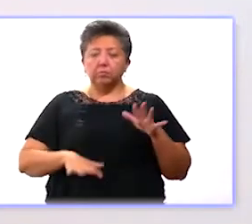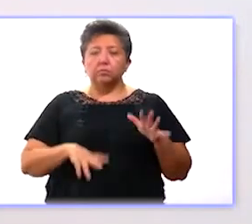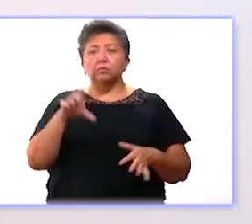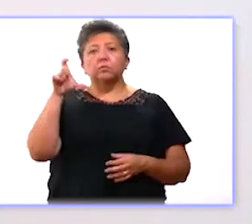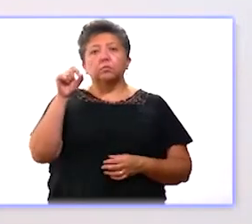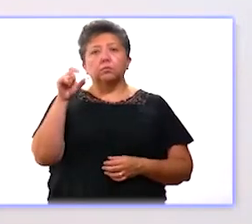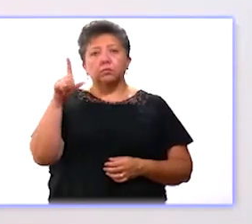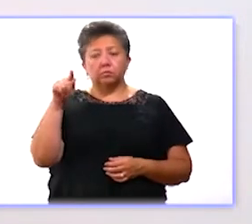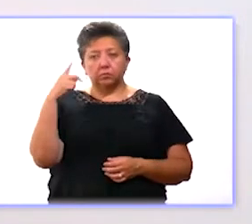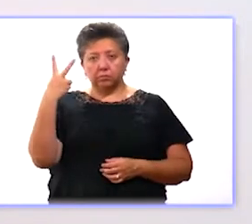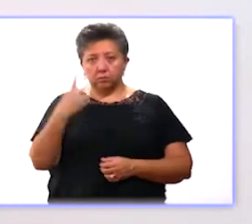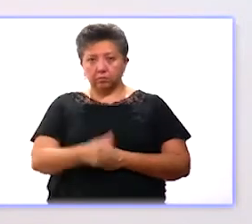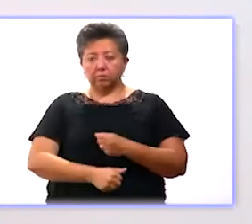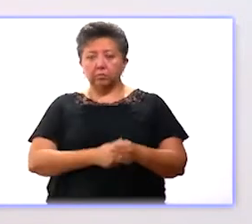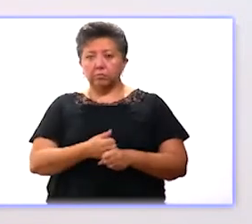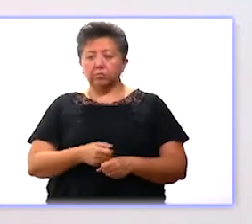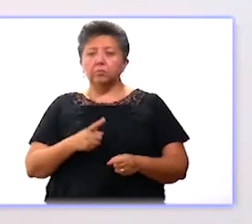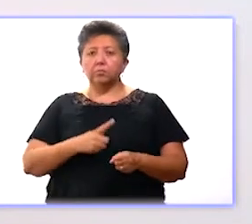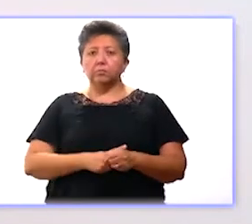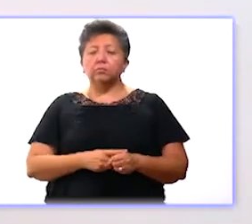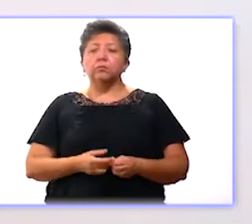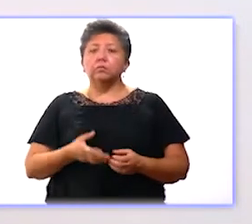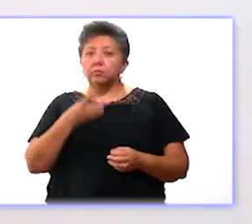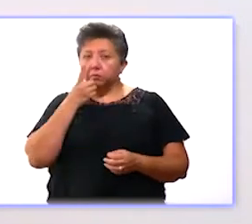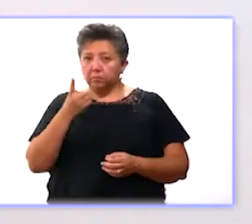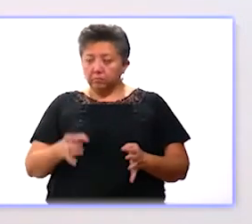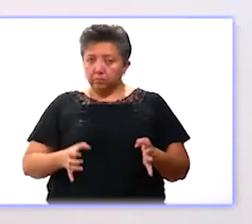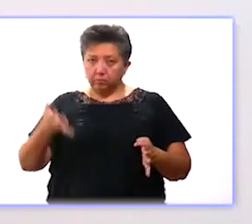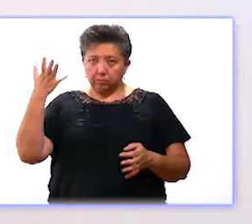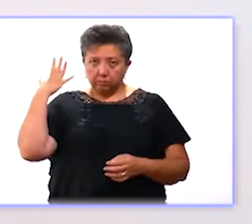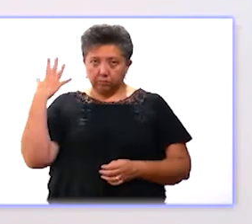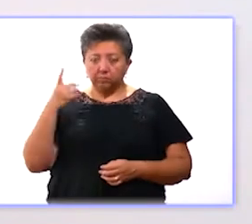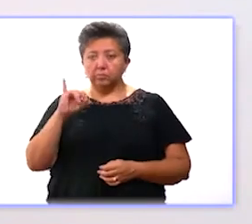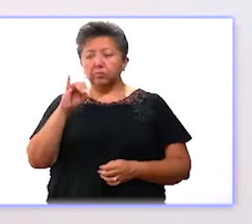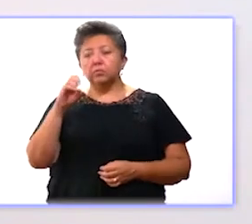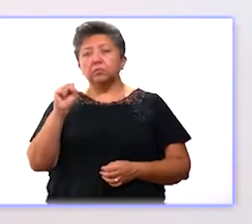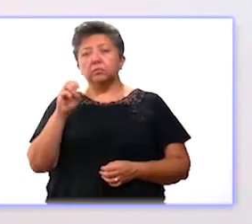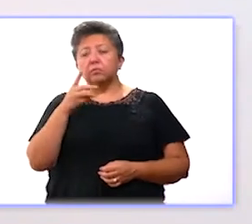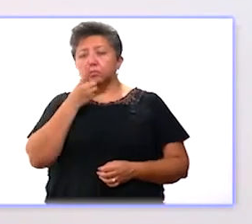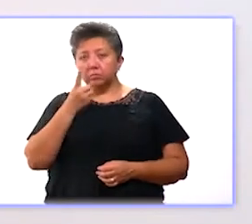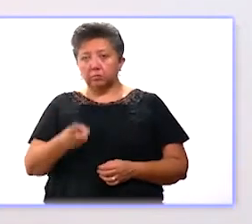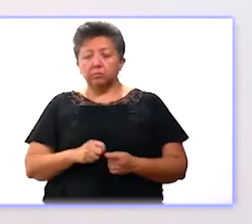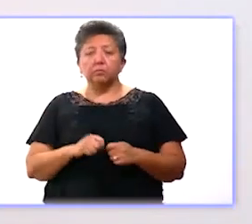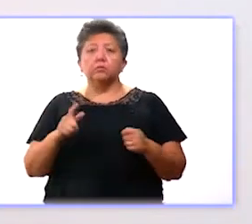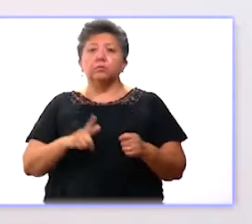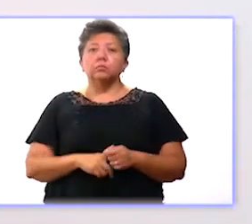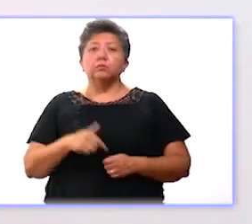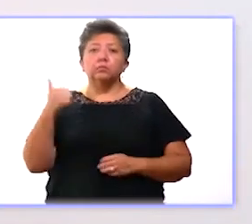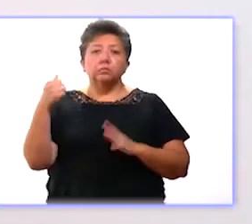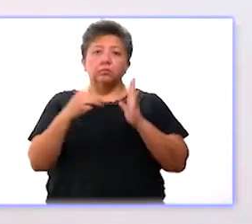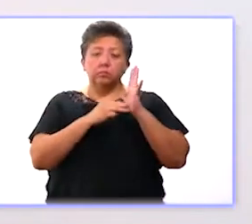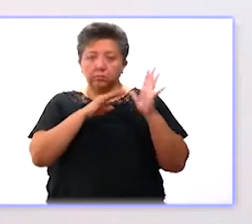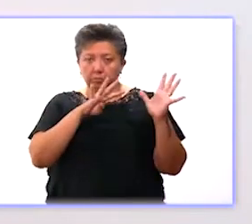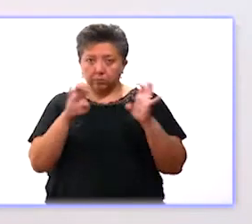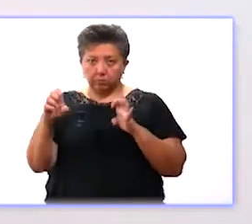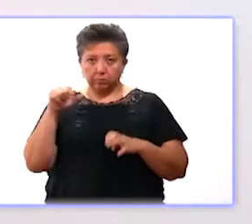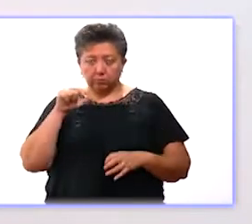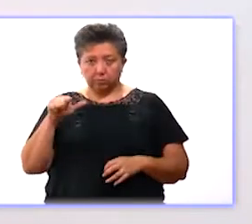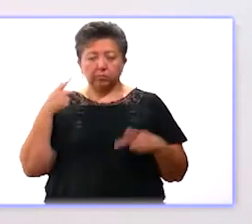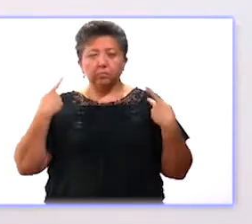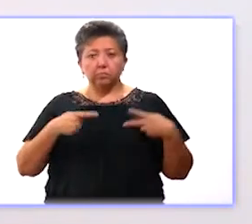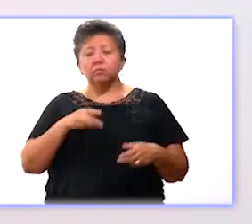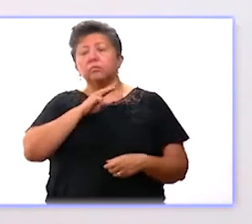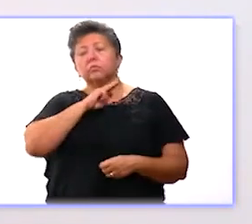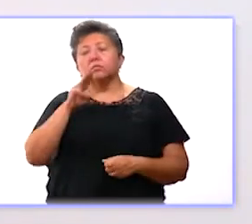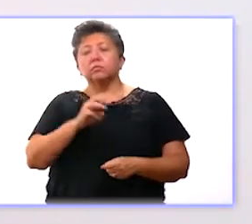y 72 años. Entre sus principales comorbilidades se encontraba inmunosupresión. En total, son 6.917 las